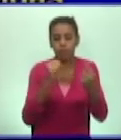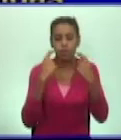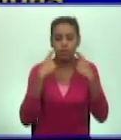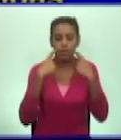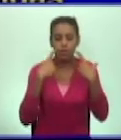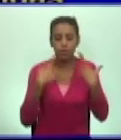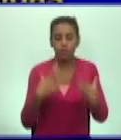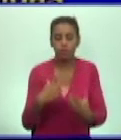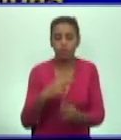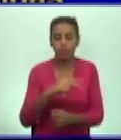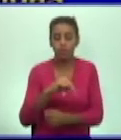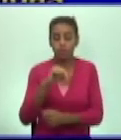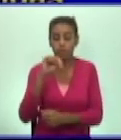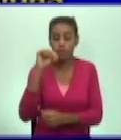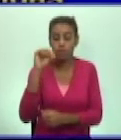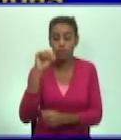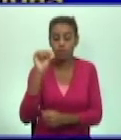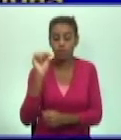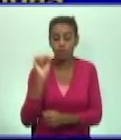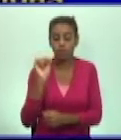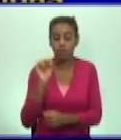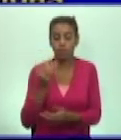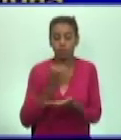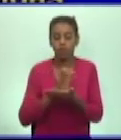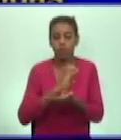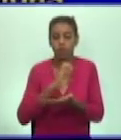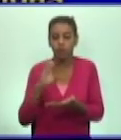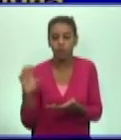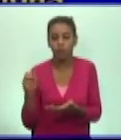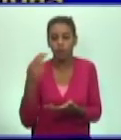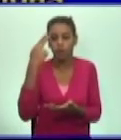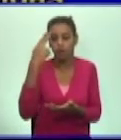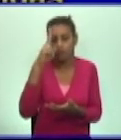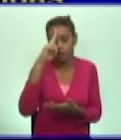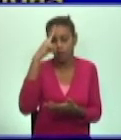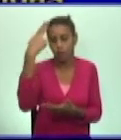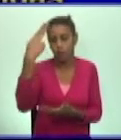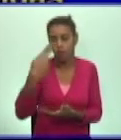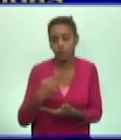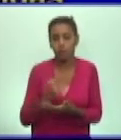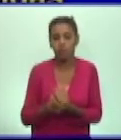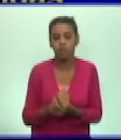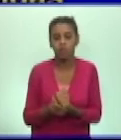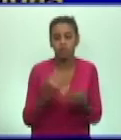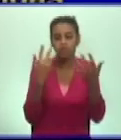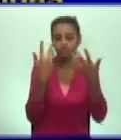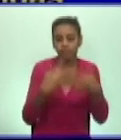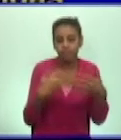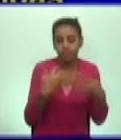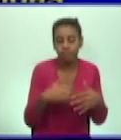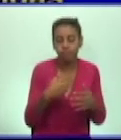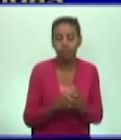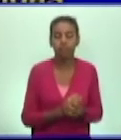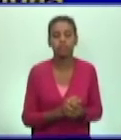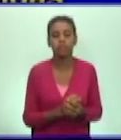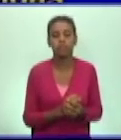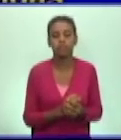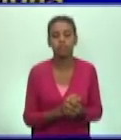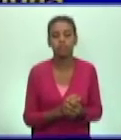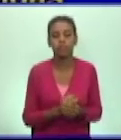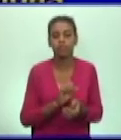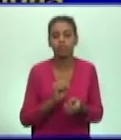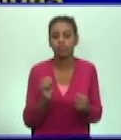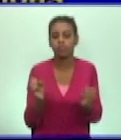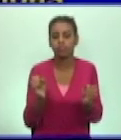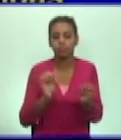de Vietnam. Dígase escuelas, hospitales, dígase lugares importantes en la industria, de tal manera que fue destruyendo